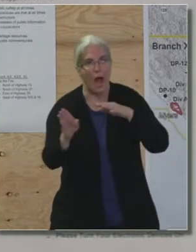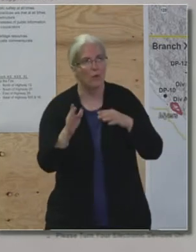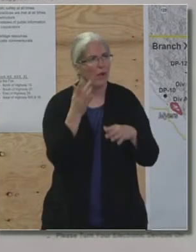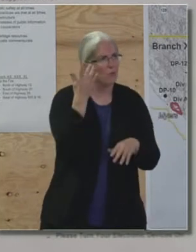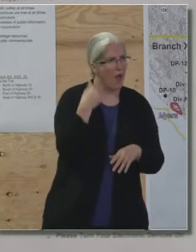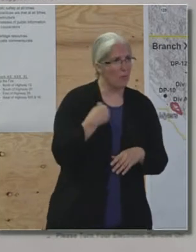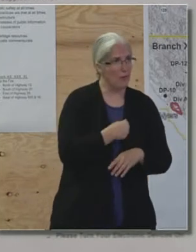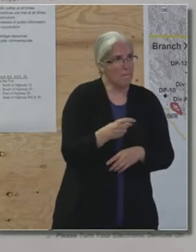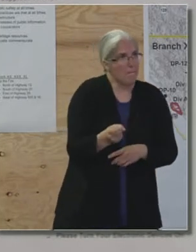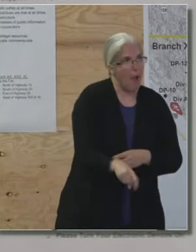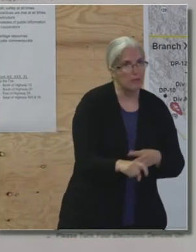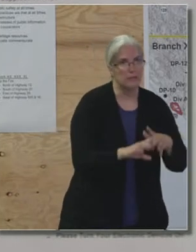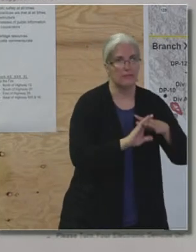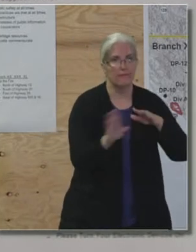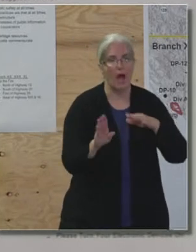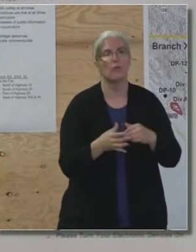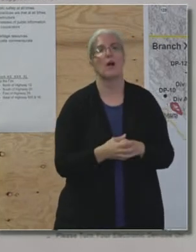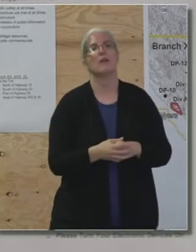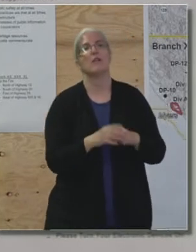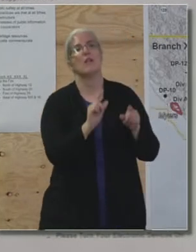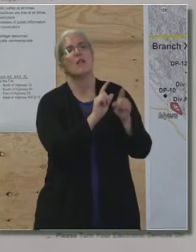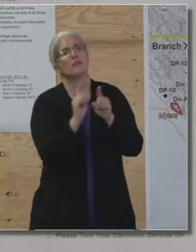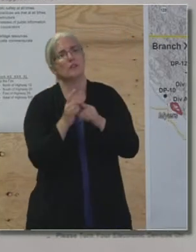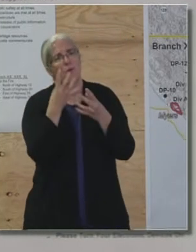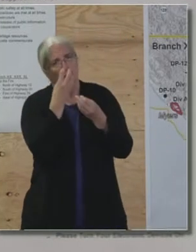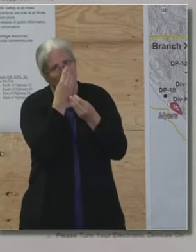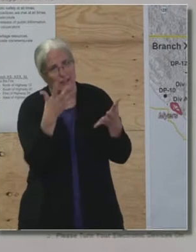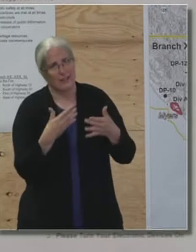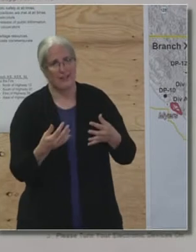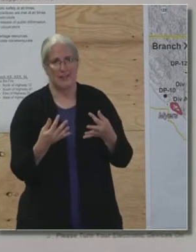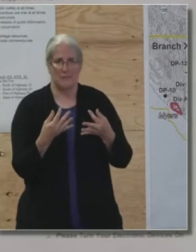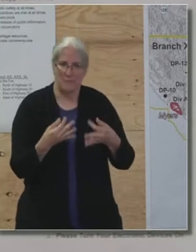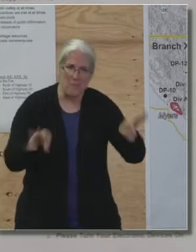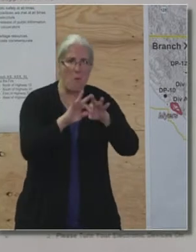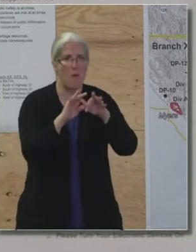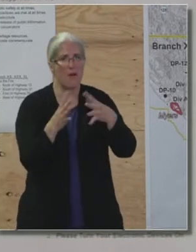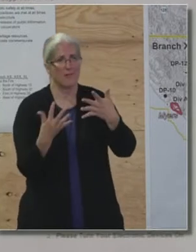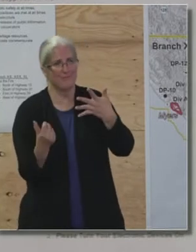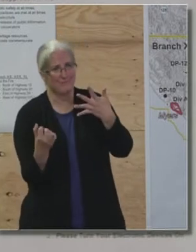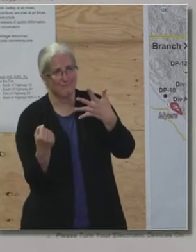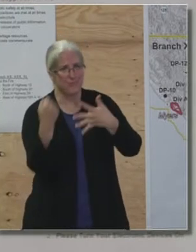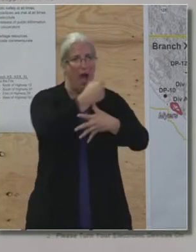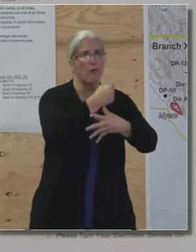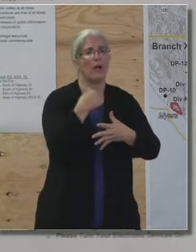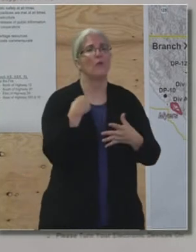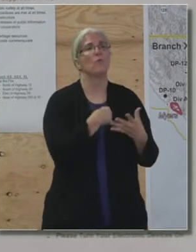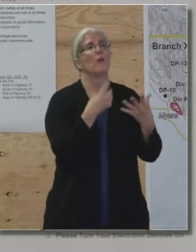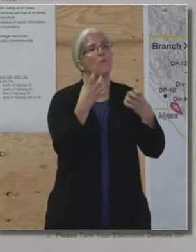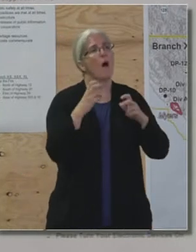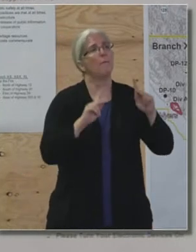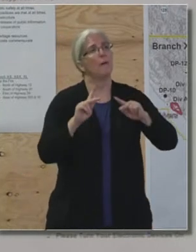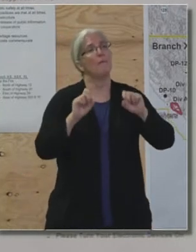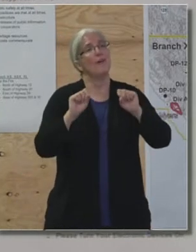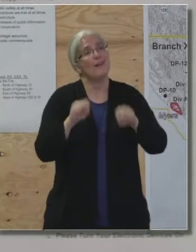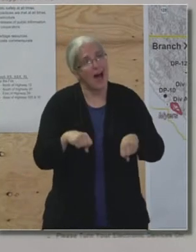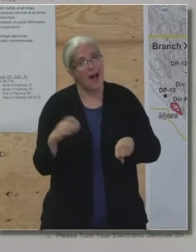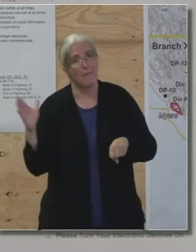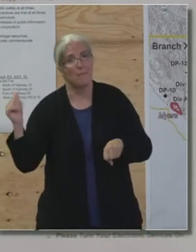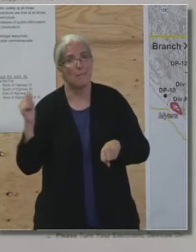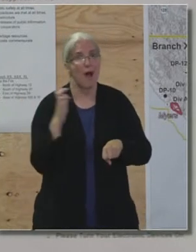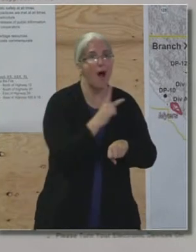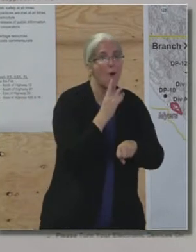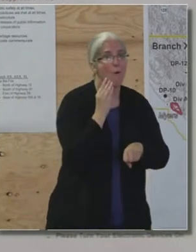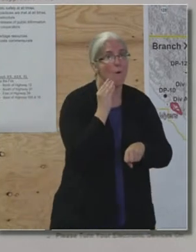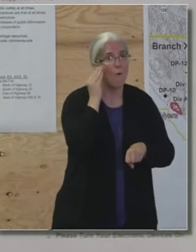por ellas es muy importante es una prioridad que cuando evacuamos que a la gente pueda regresar a sus casas hoy